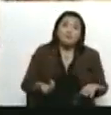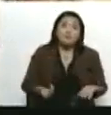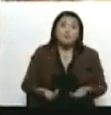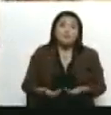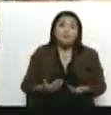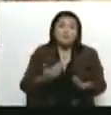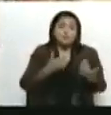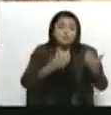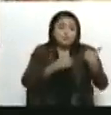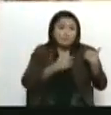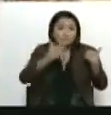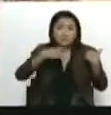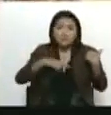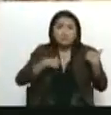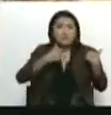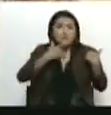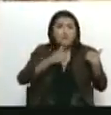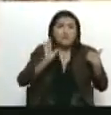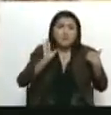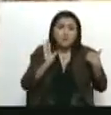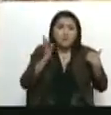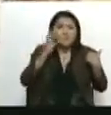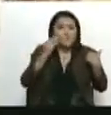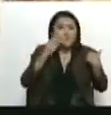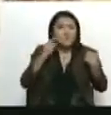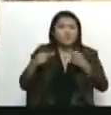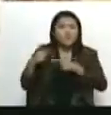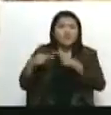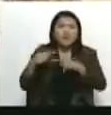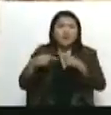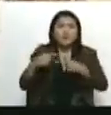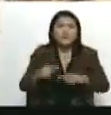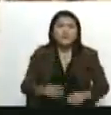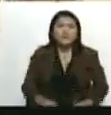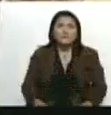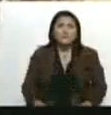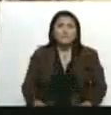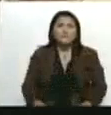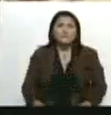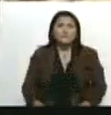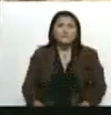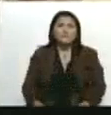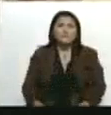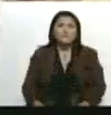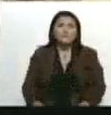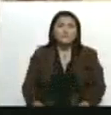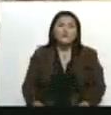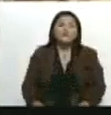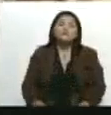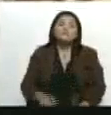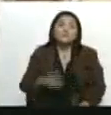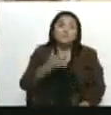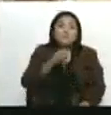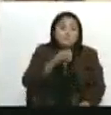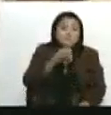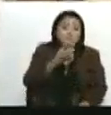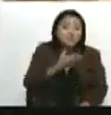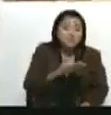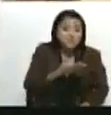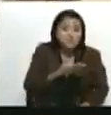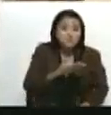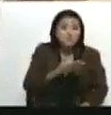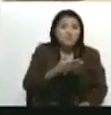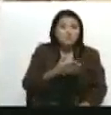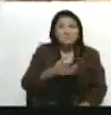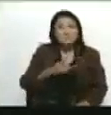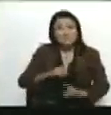toda responsabilidad, pues, porque a veces uno se mete en problemas y yo digo, sí, yo le pago, pero también está bien que yo